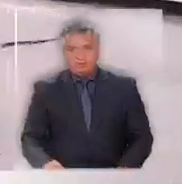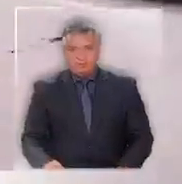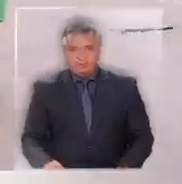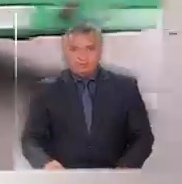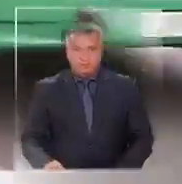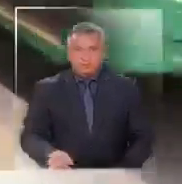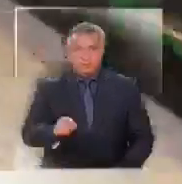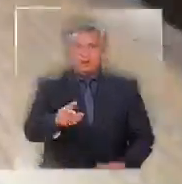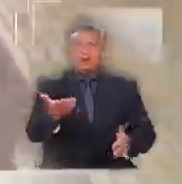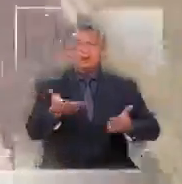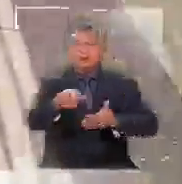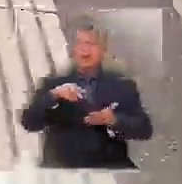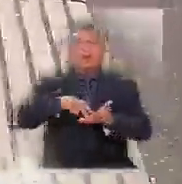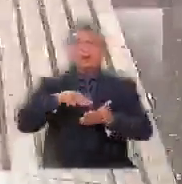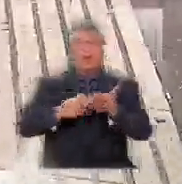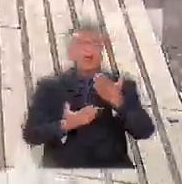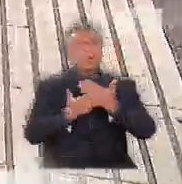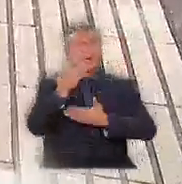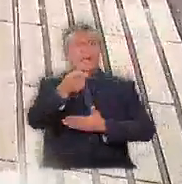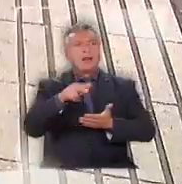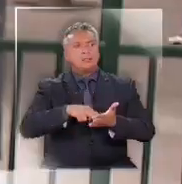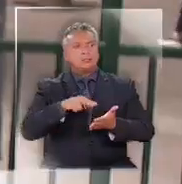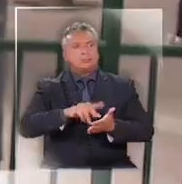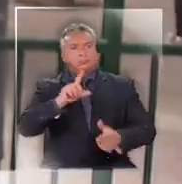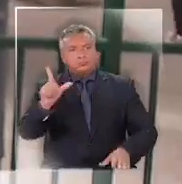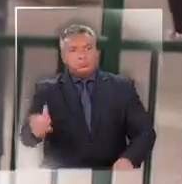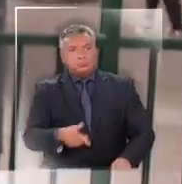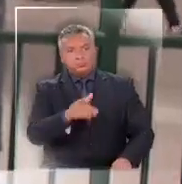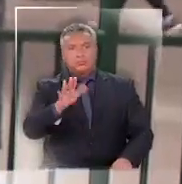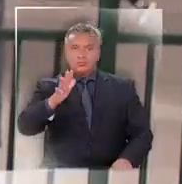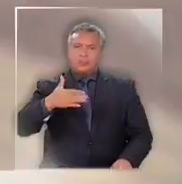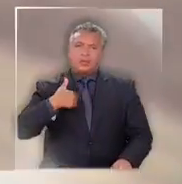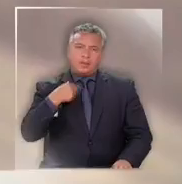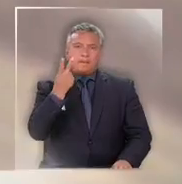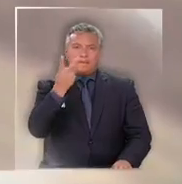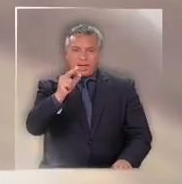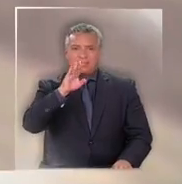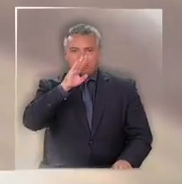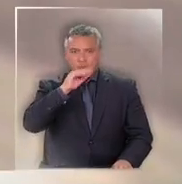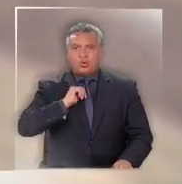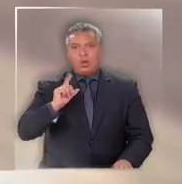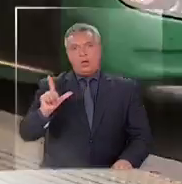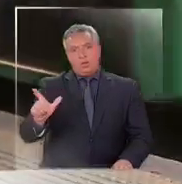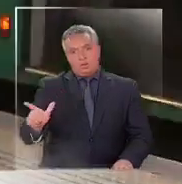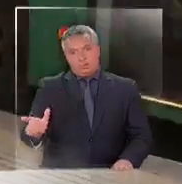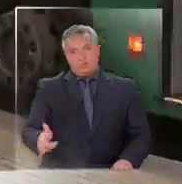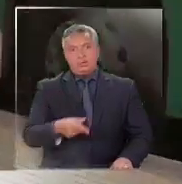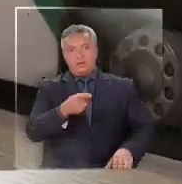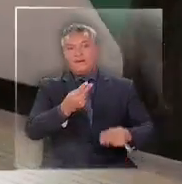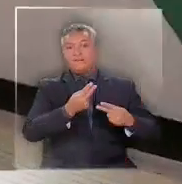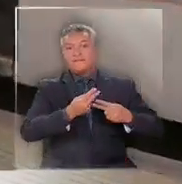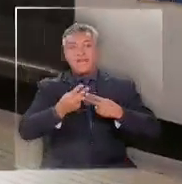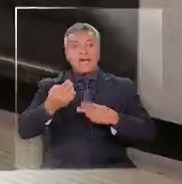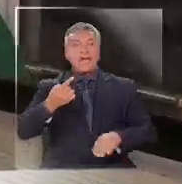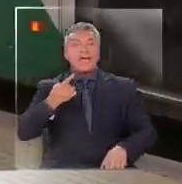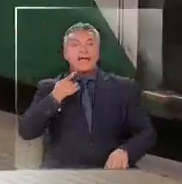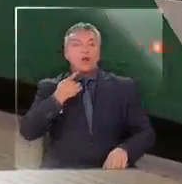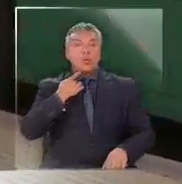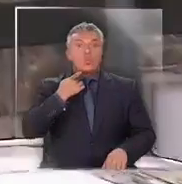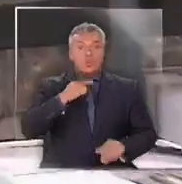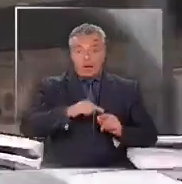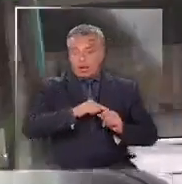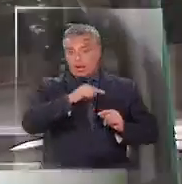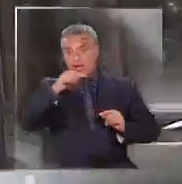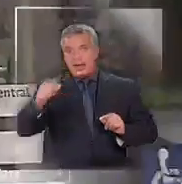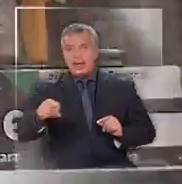¿Cuánto esperas tú en la mañana, por favor? En la mañana estoy esperando como 20 minutos. Y cada viaje desde su casa en Quilicura hasta el barrio República,